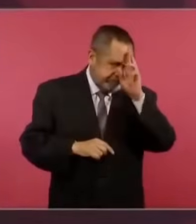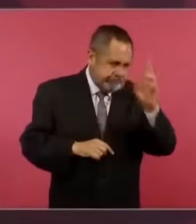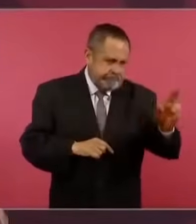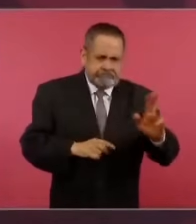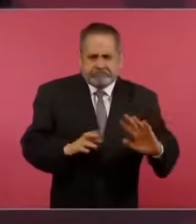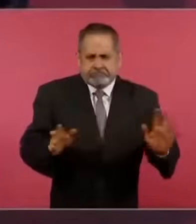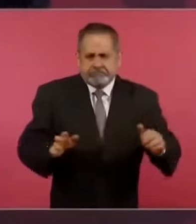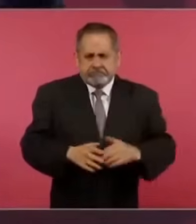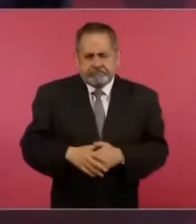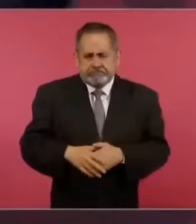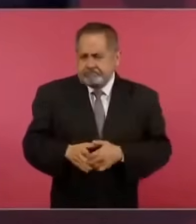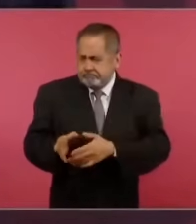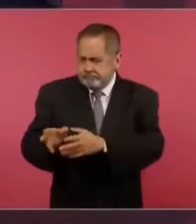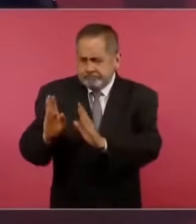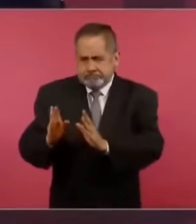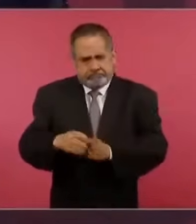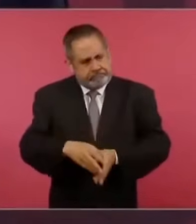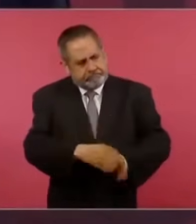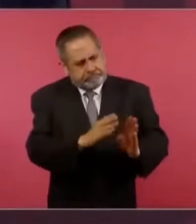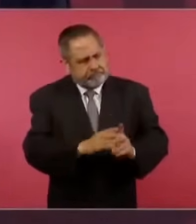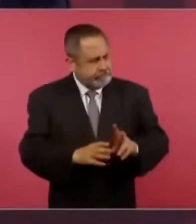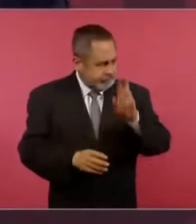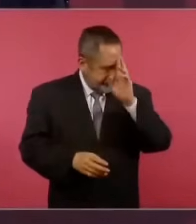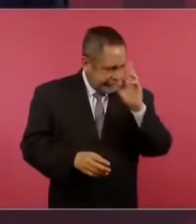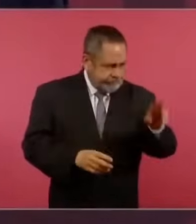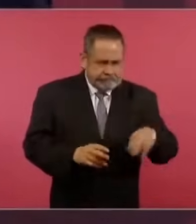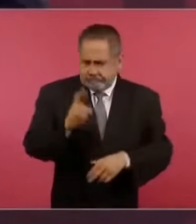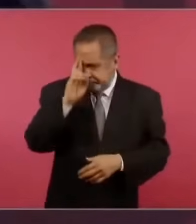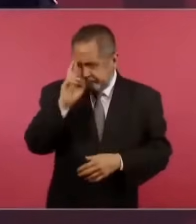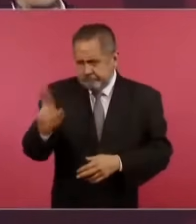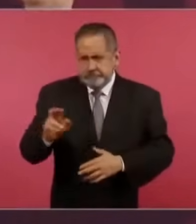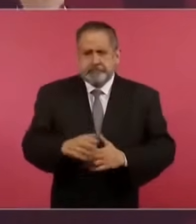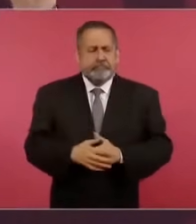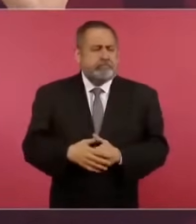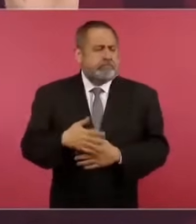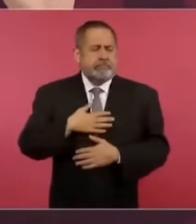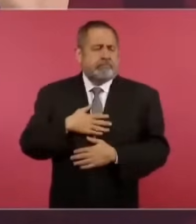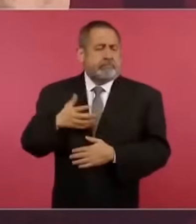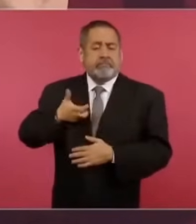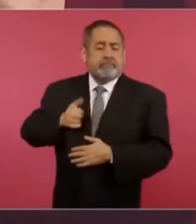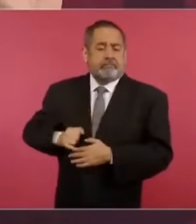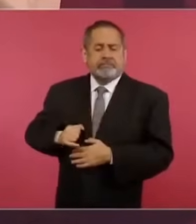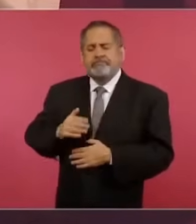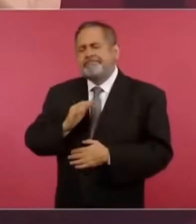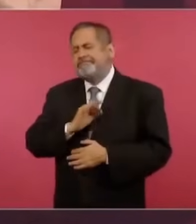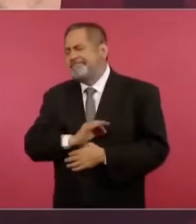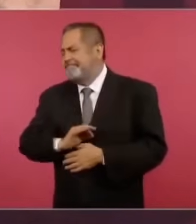Cada quien. Yo soy muy feliz como soy.